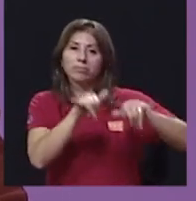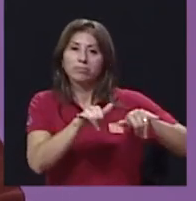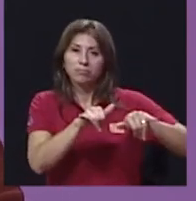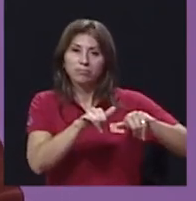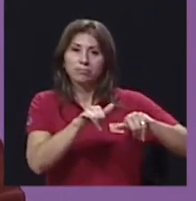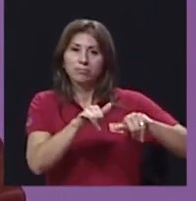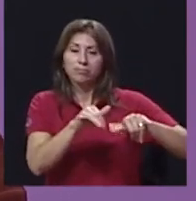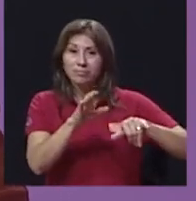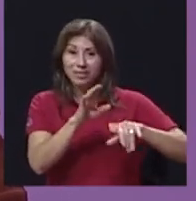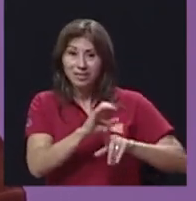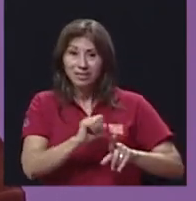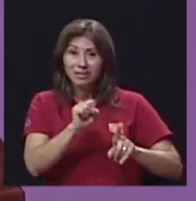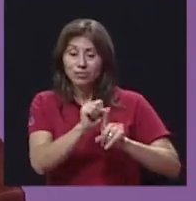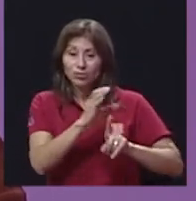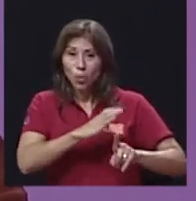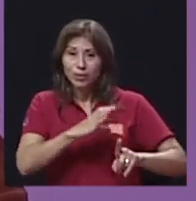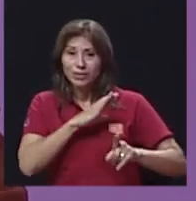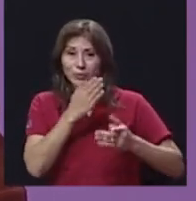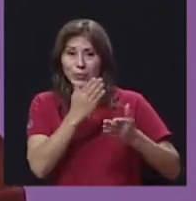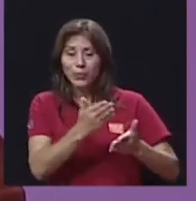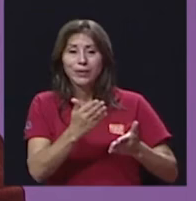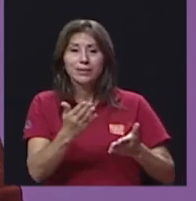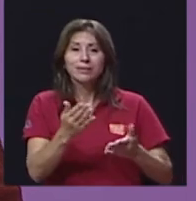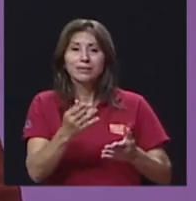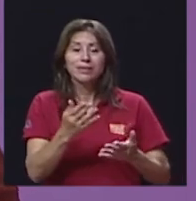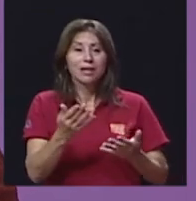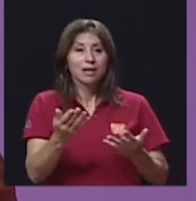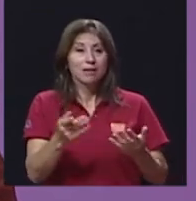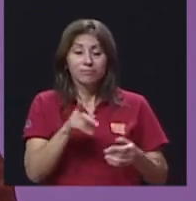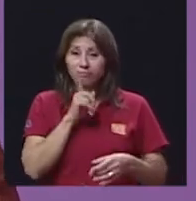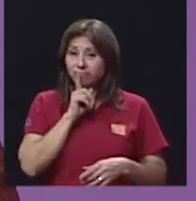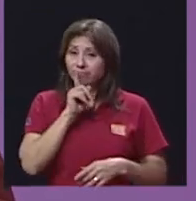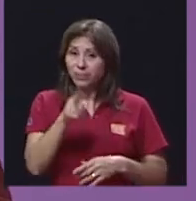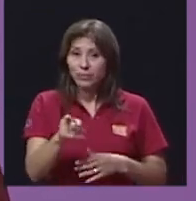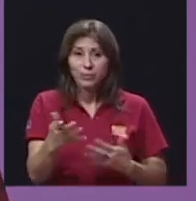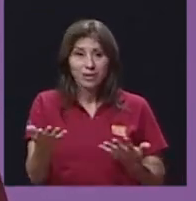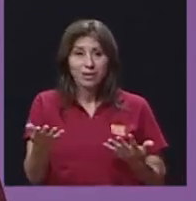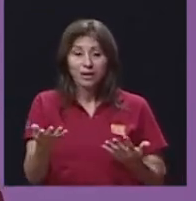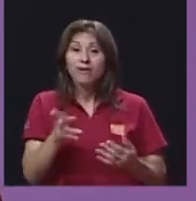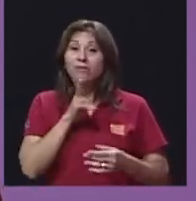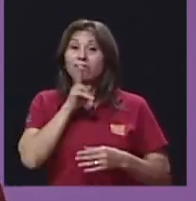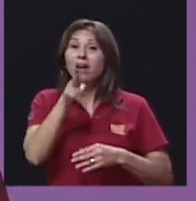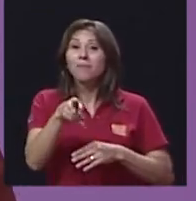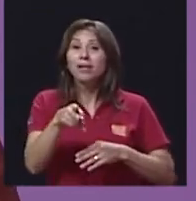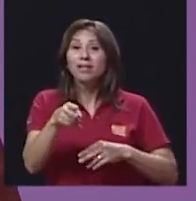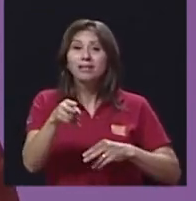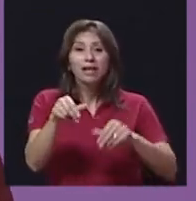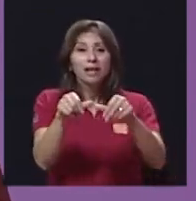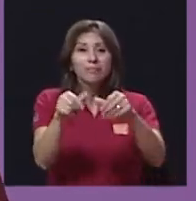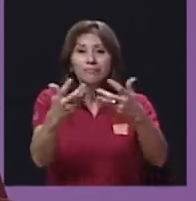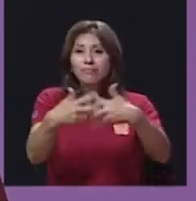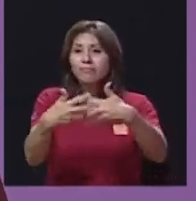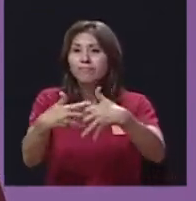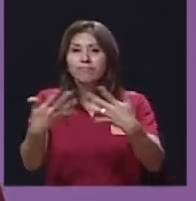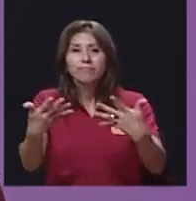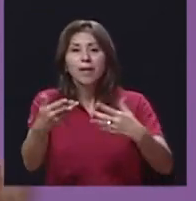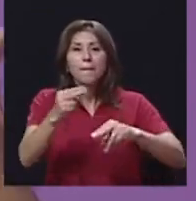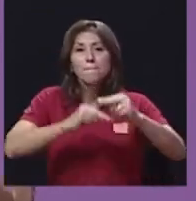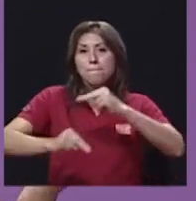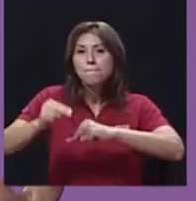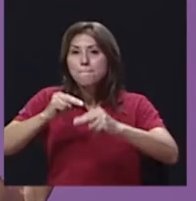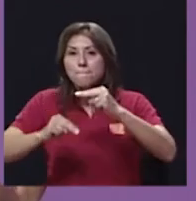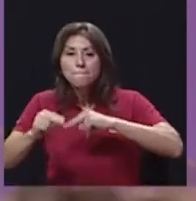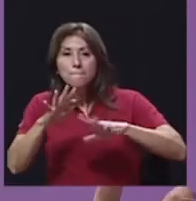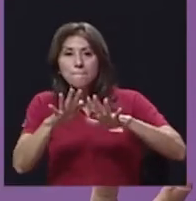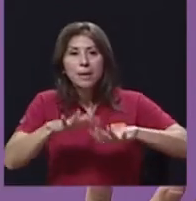verdad digamos el mercado laboral expulsa a las madres socio de alguna forma si las necesitas